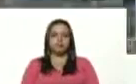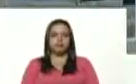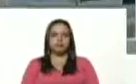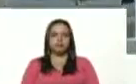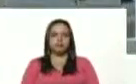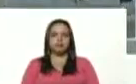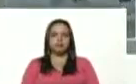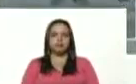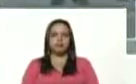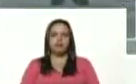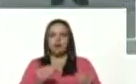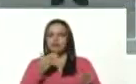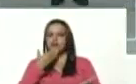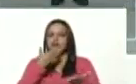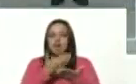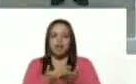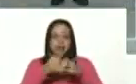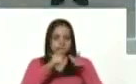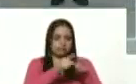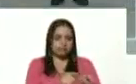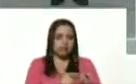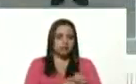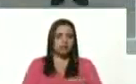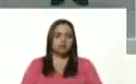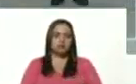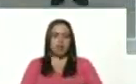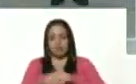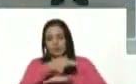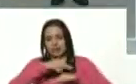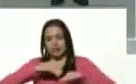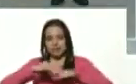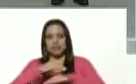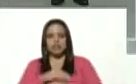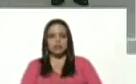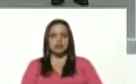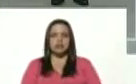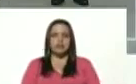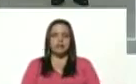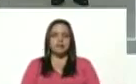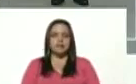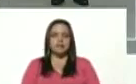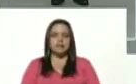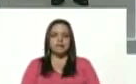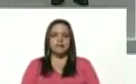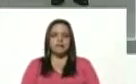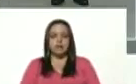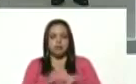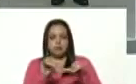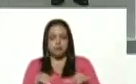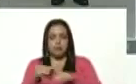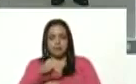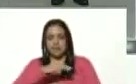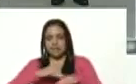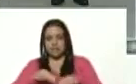Bueno, muchas gracias a ti, Evelyn, ministra. Precisamente para eso son los